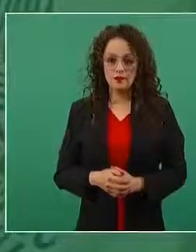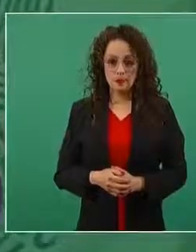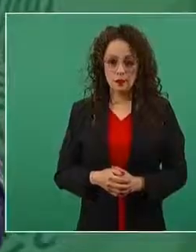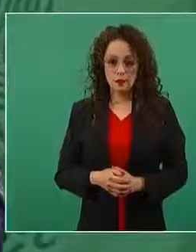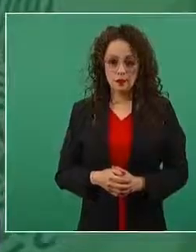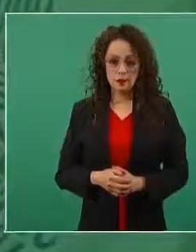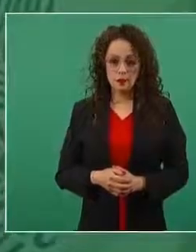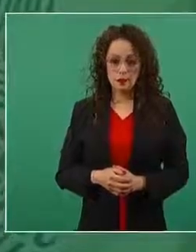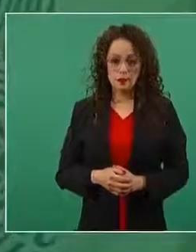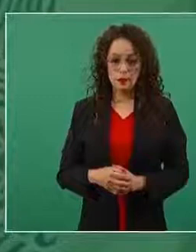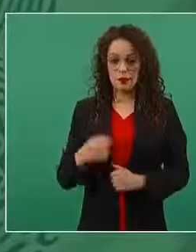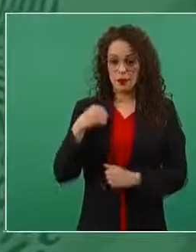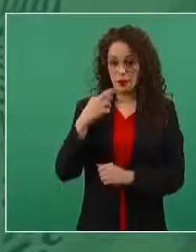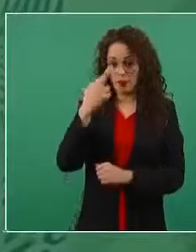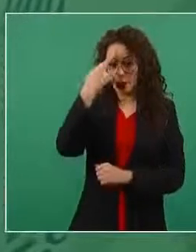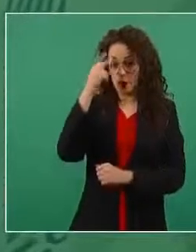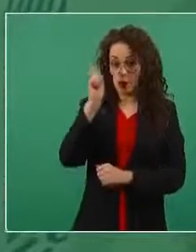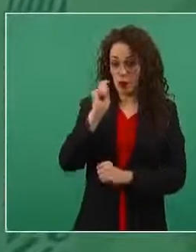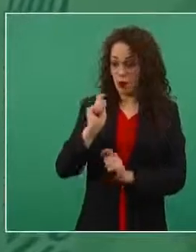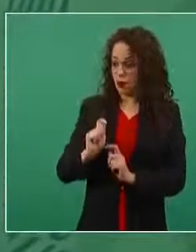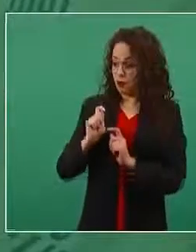dan el triunfo a Peña,